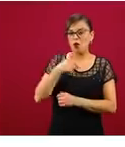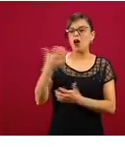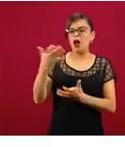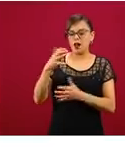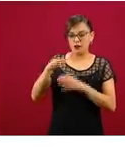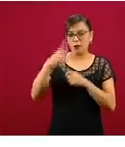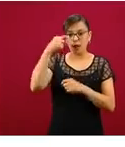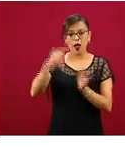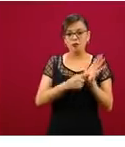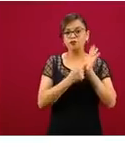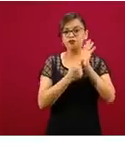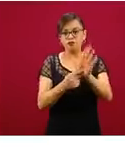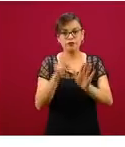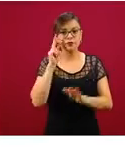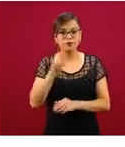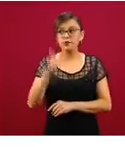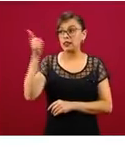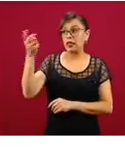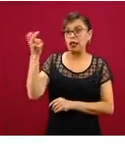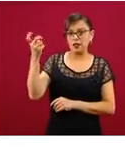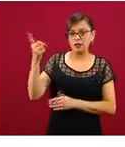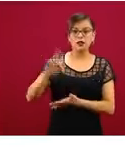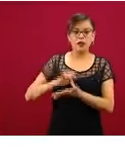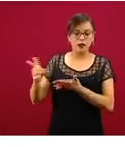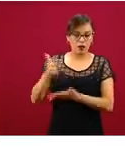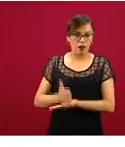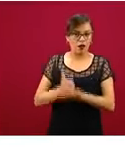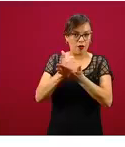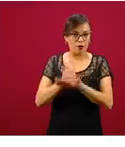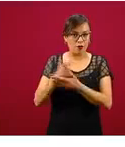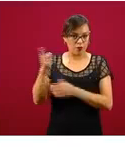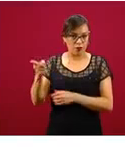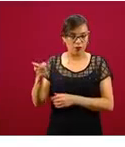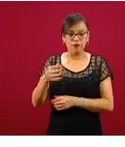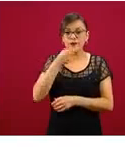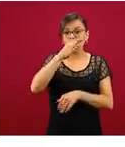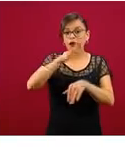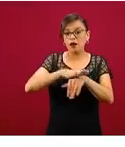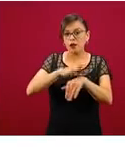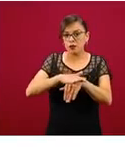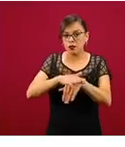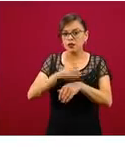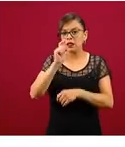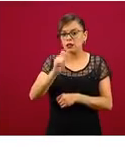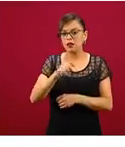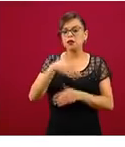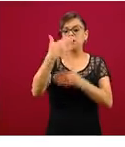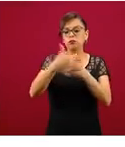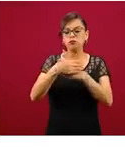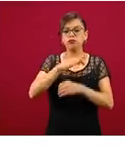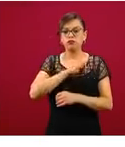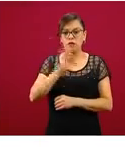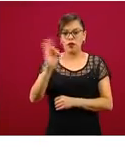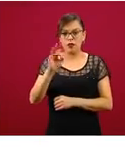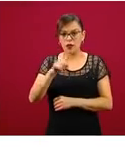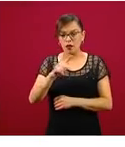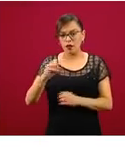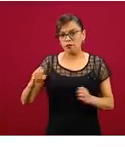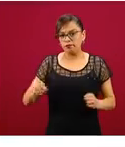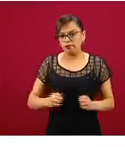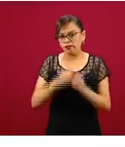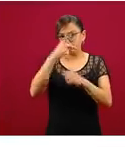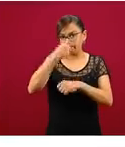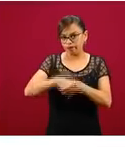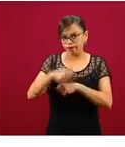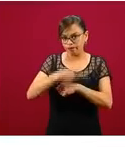han identificado un modelo de predicción del riesgo que ubica 3 componentes, de hecho 4